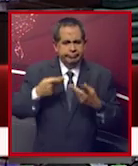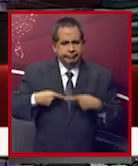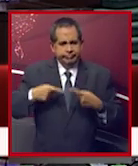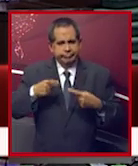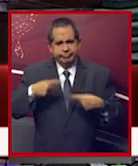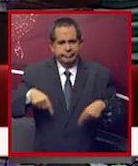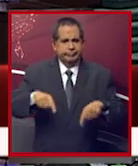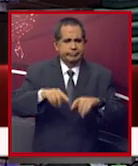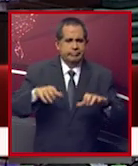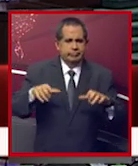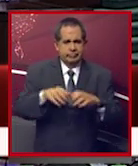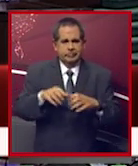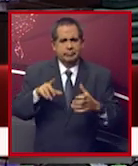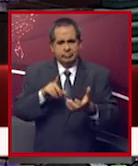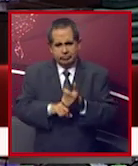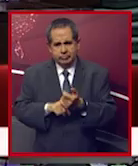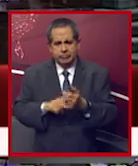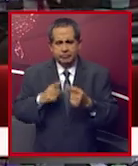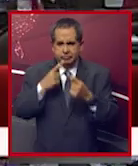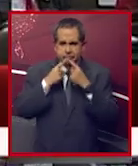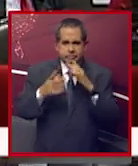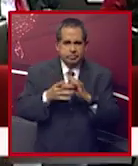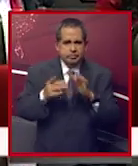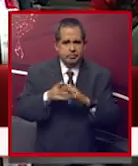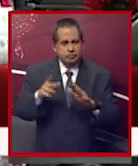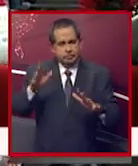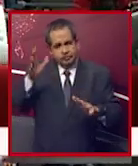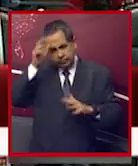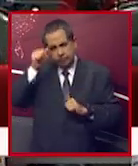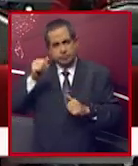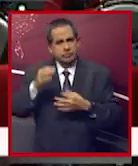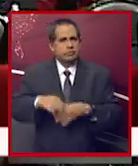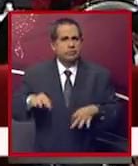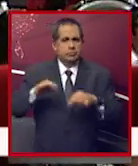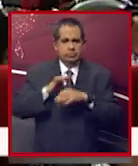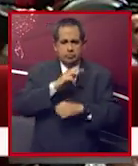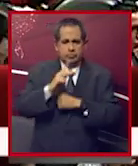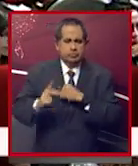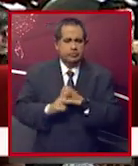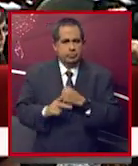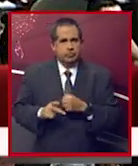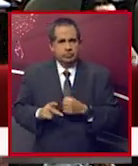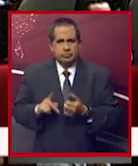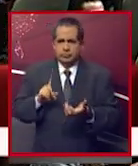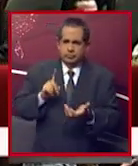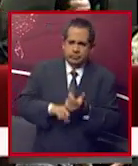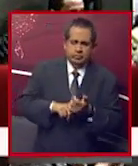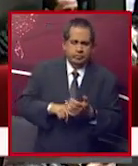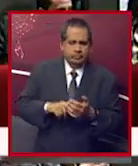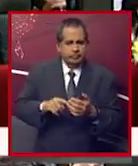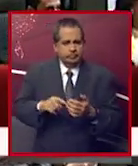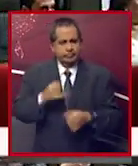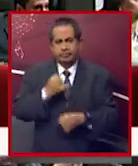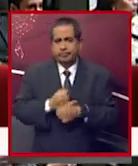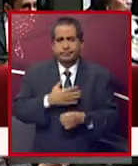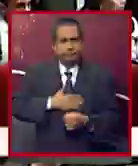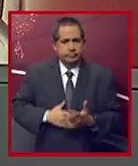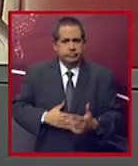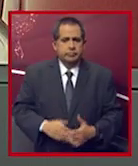México, iniciando por enfrentar el pacto de impunidad que tiene al país inmerso en una espiral de